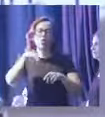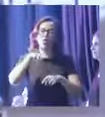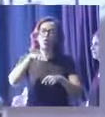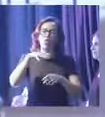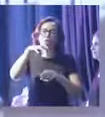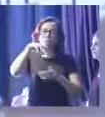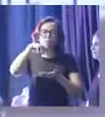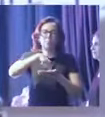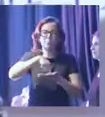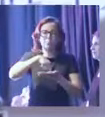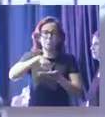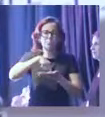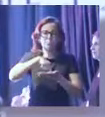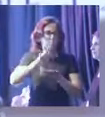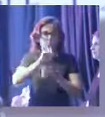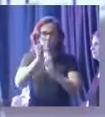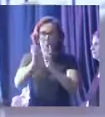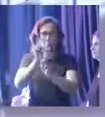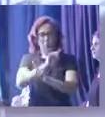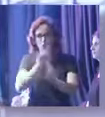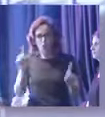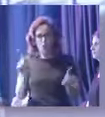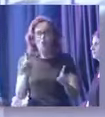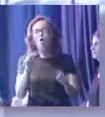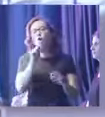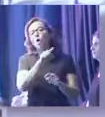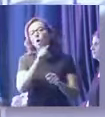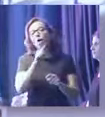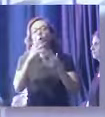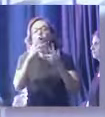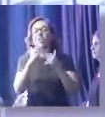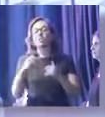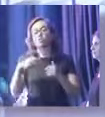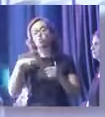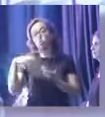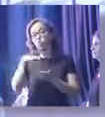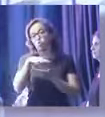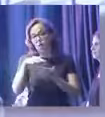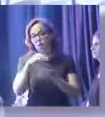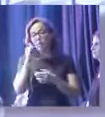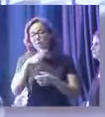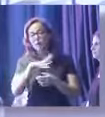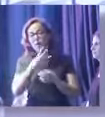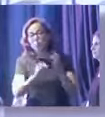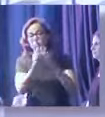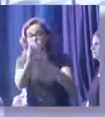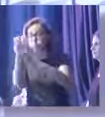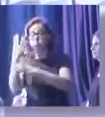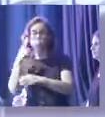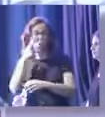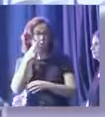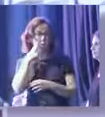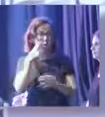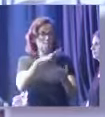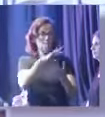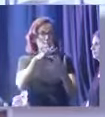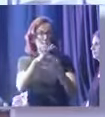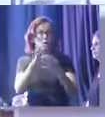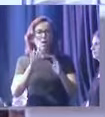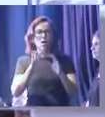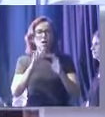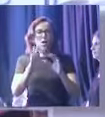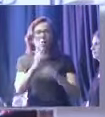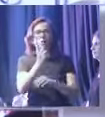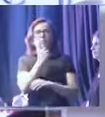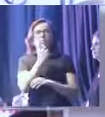la tendencia de la sociedad, de las organizaciones sociales. Y cuando más problemas hay, más tienden a centralizarse,